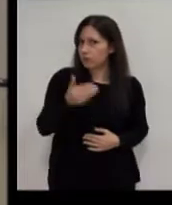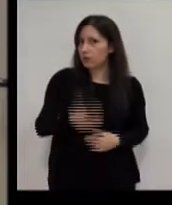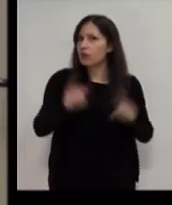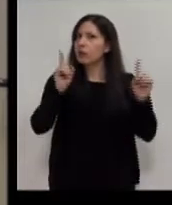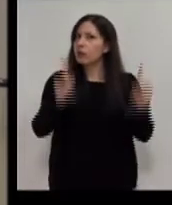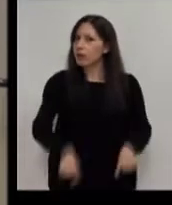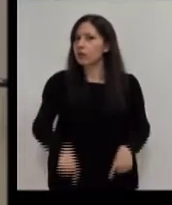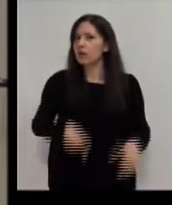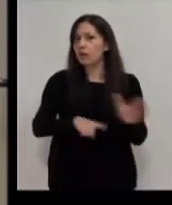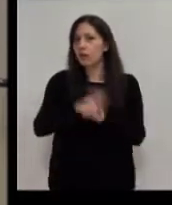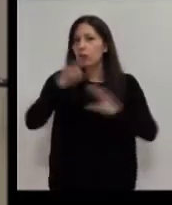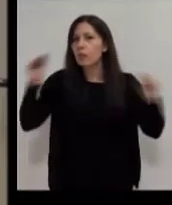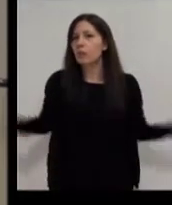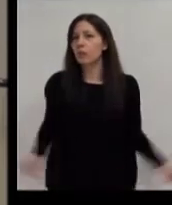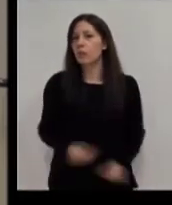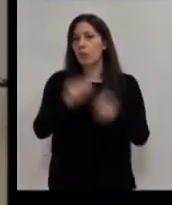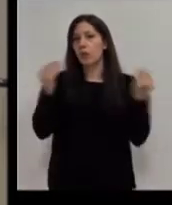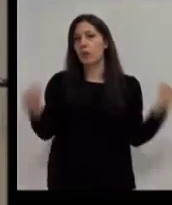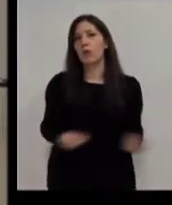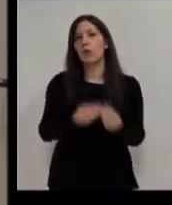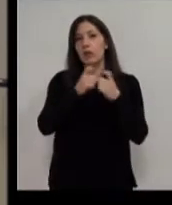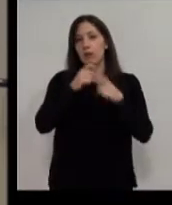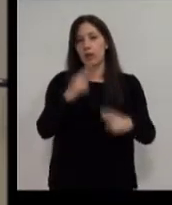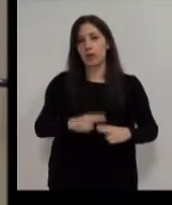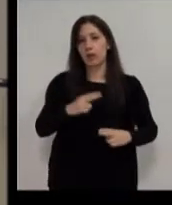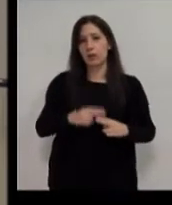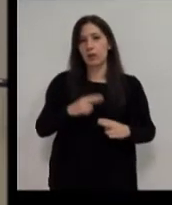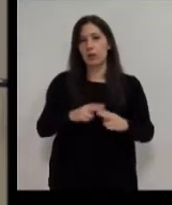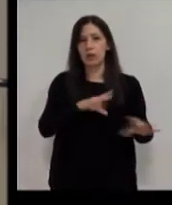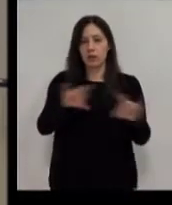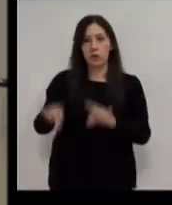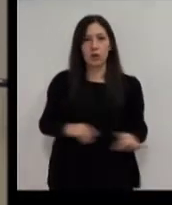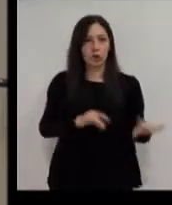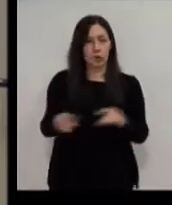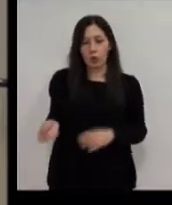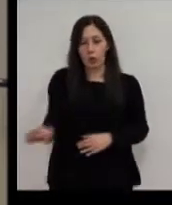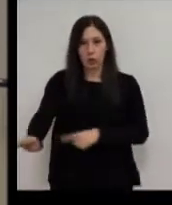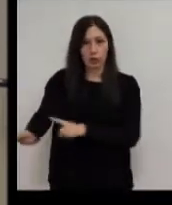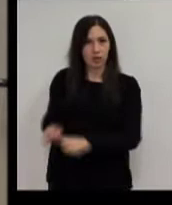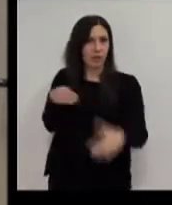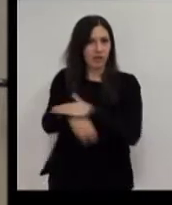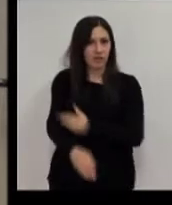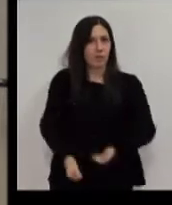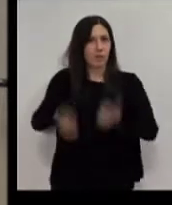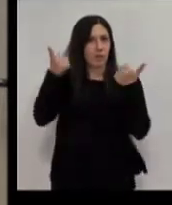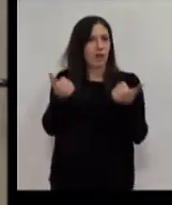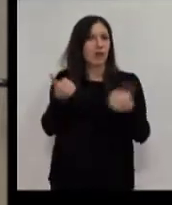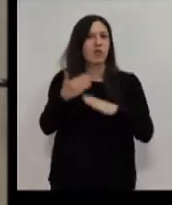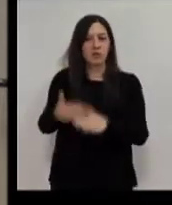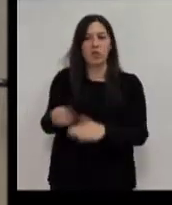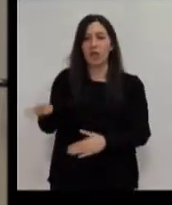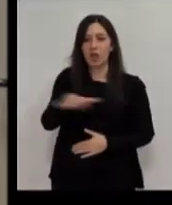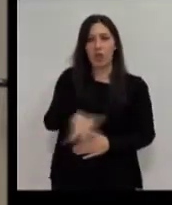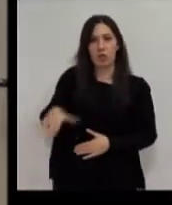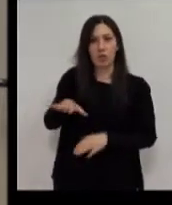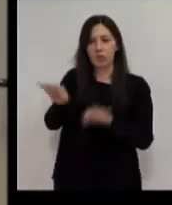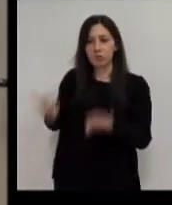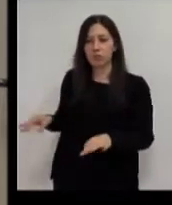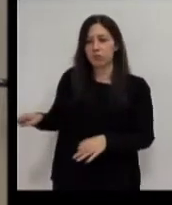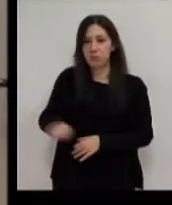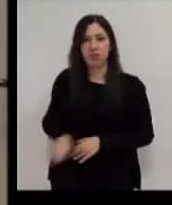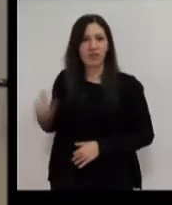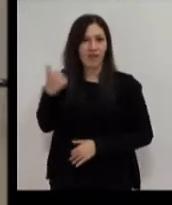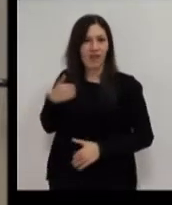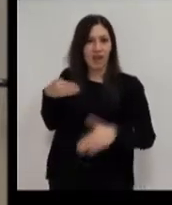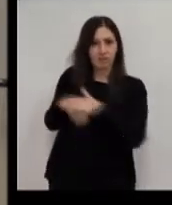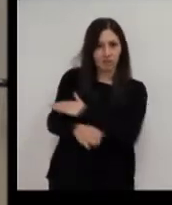esto es muy importante. También es un gran avance los billetes sin contacto, porque son mucho más accesibles, no tienes que embocarlos en un sitio, no basta con que hagas así más o